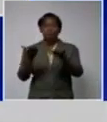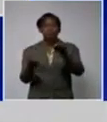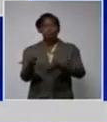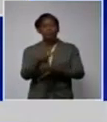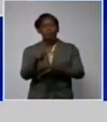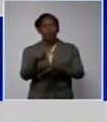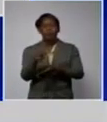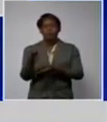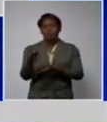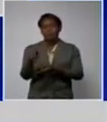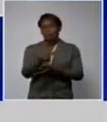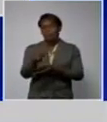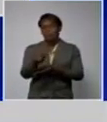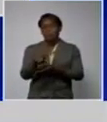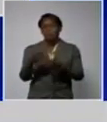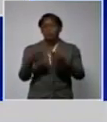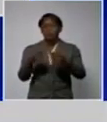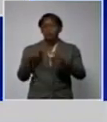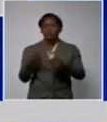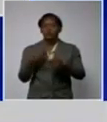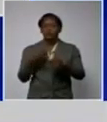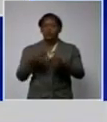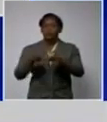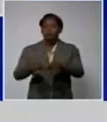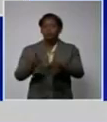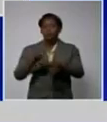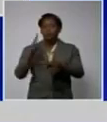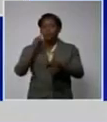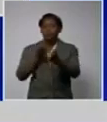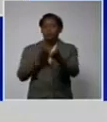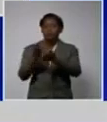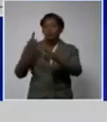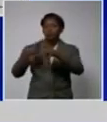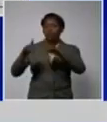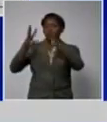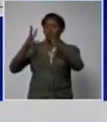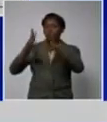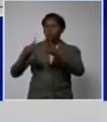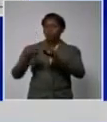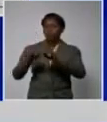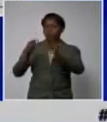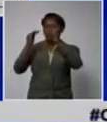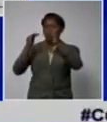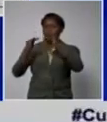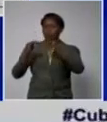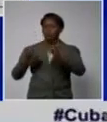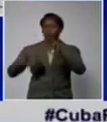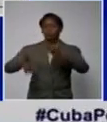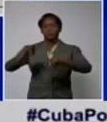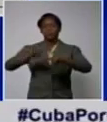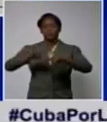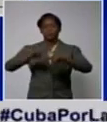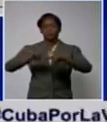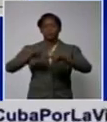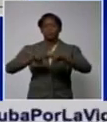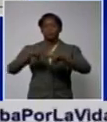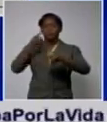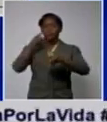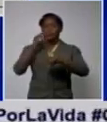lo tanto, no nos detenemos aquí. La Habana gráficamente se puede ver la